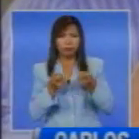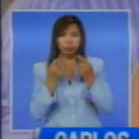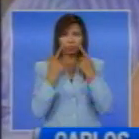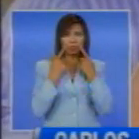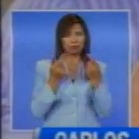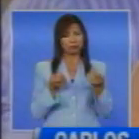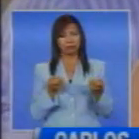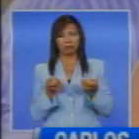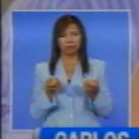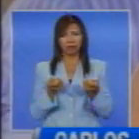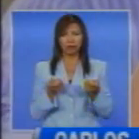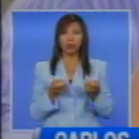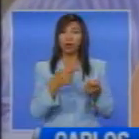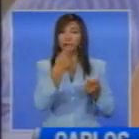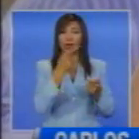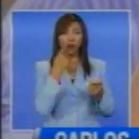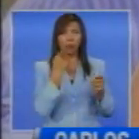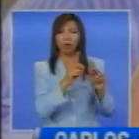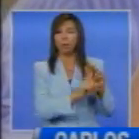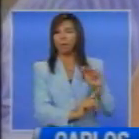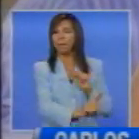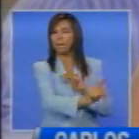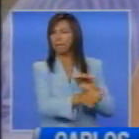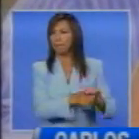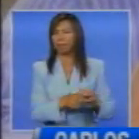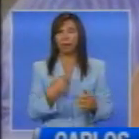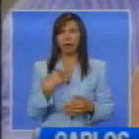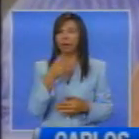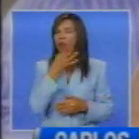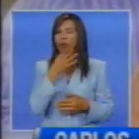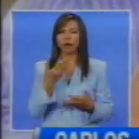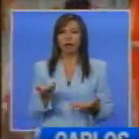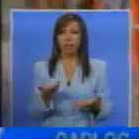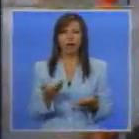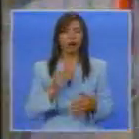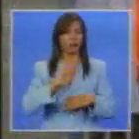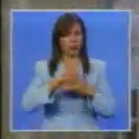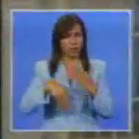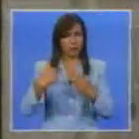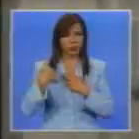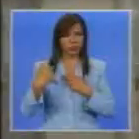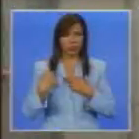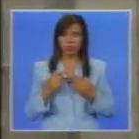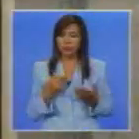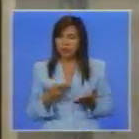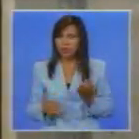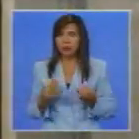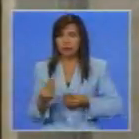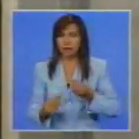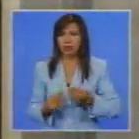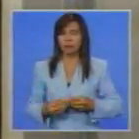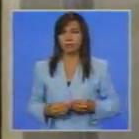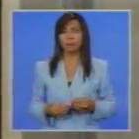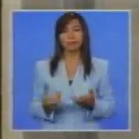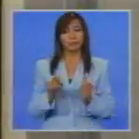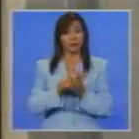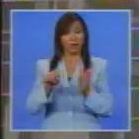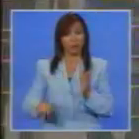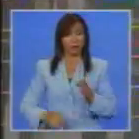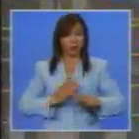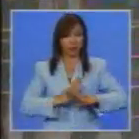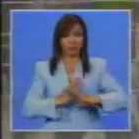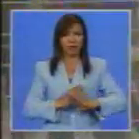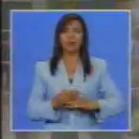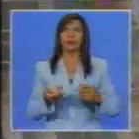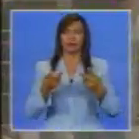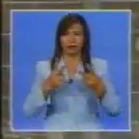de que alias Tierrita fugara del Centro de Privación de Libertad Zonal 8. El abogado defensor de los detenidos también estuvo presente